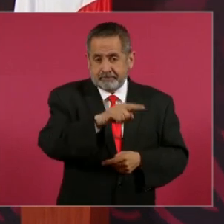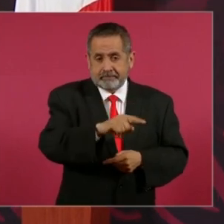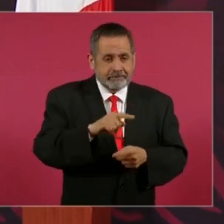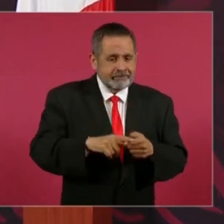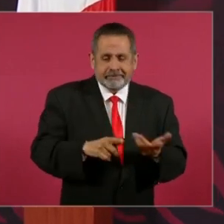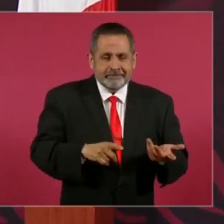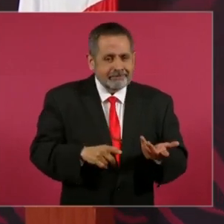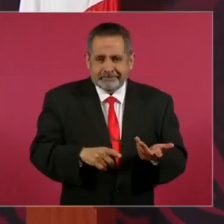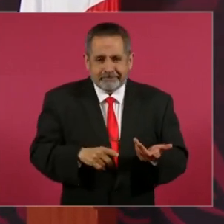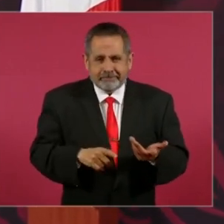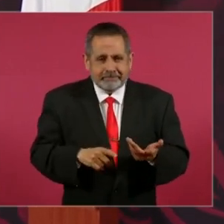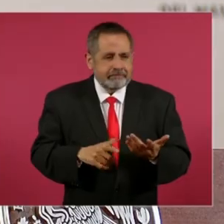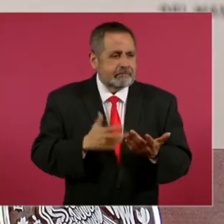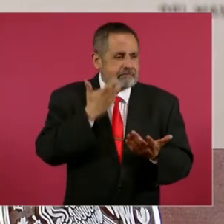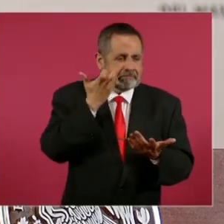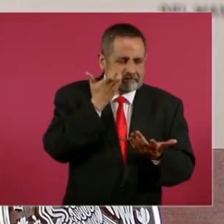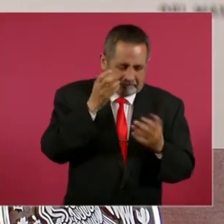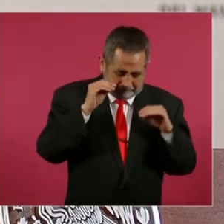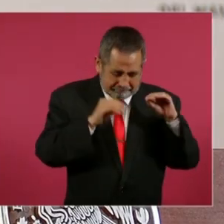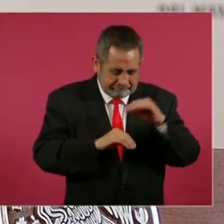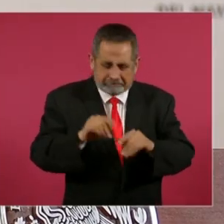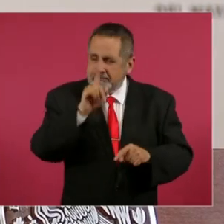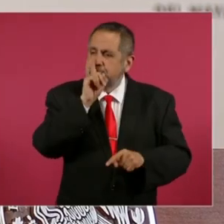cucharea tanto las encuestas